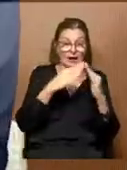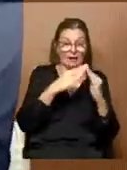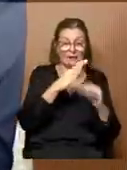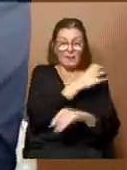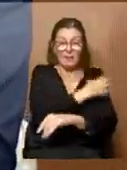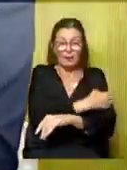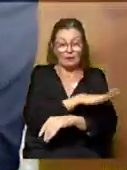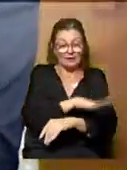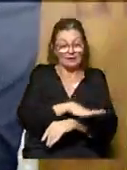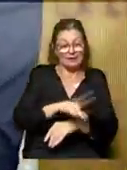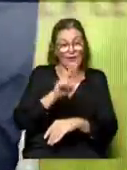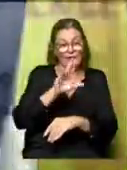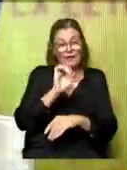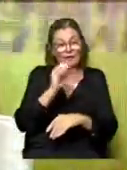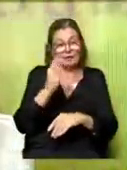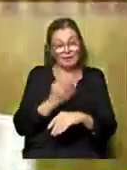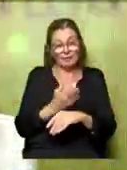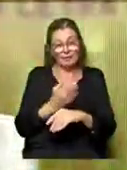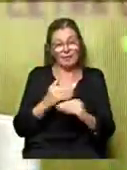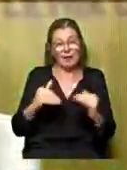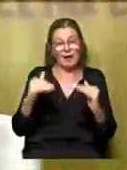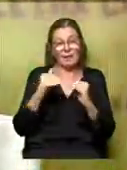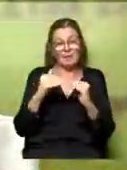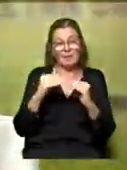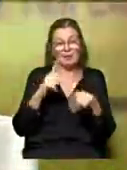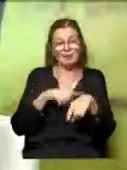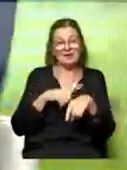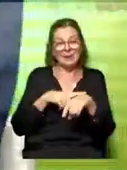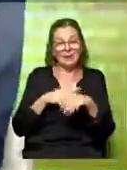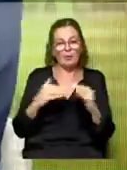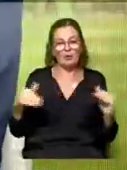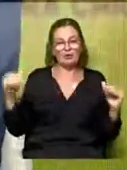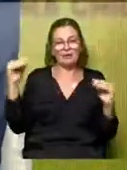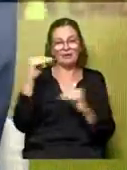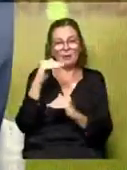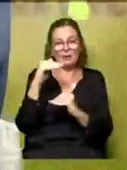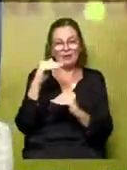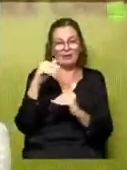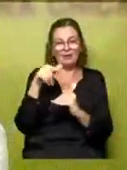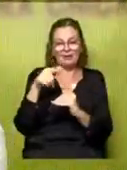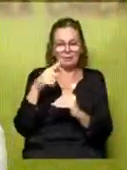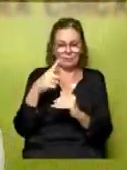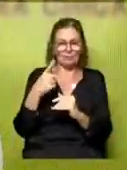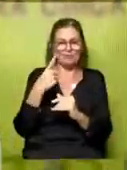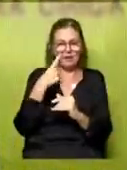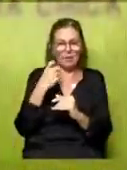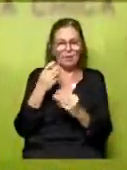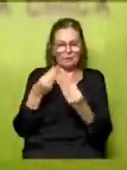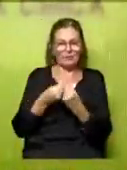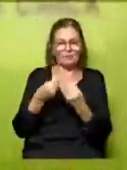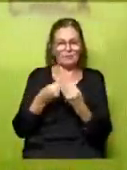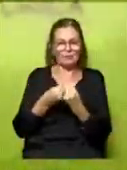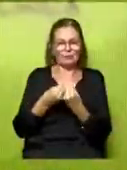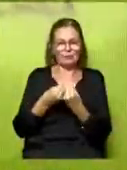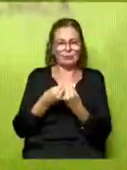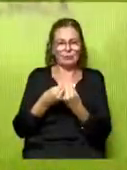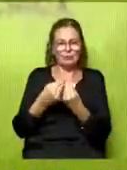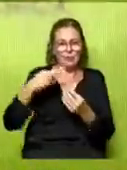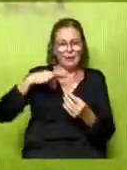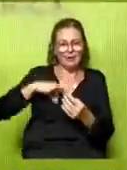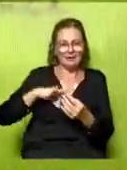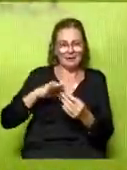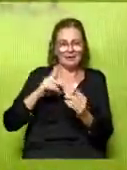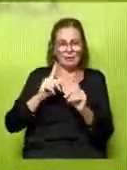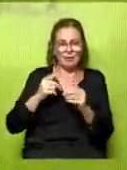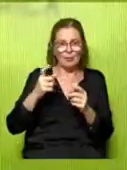niños viven en las mismas condiciones. Al mismo tiempo tiene un problema de desigualdad, ¿sí? Una desigualdad que es muy marcada, en particular con una concentración del ingreso y el patrimonio